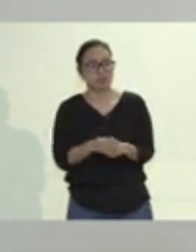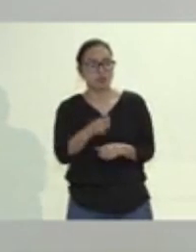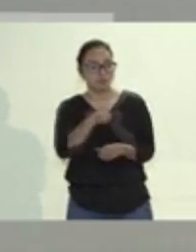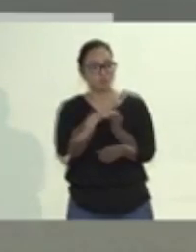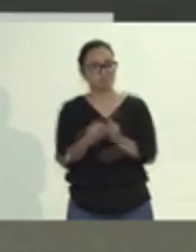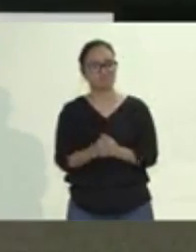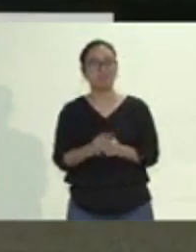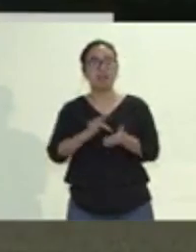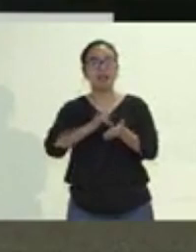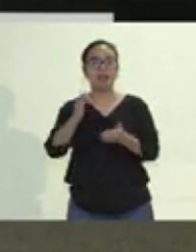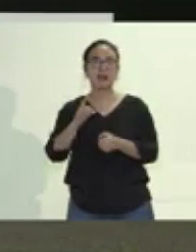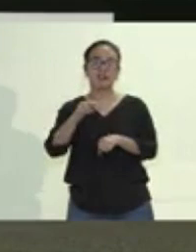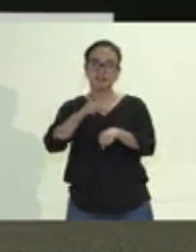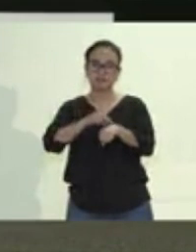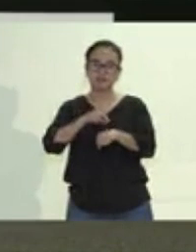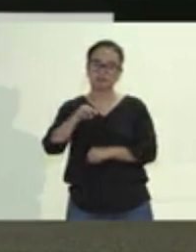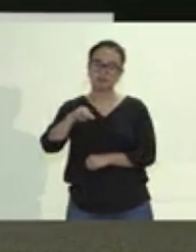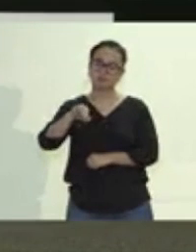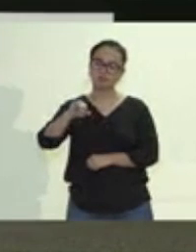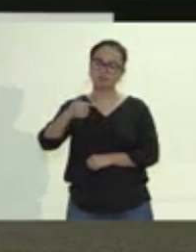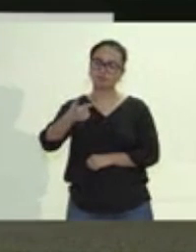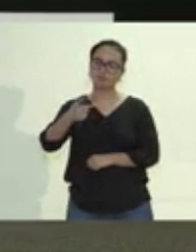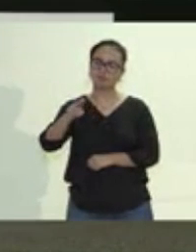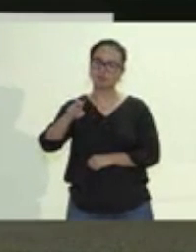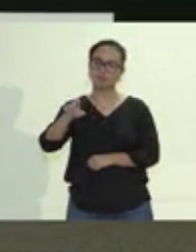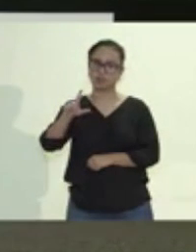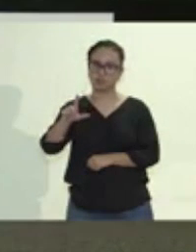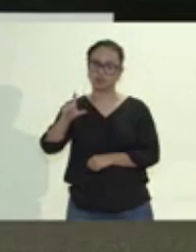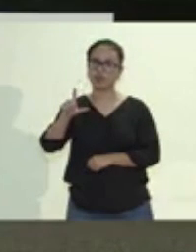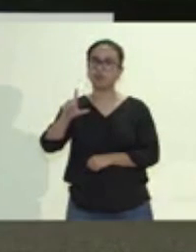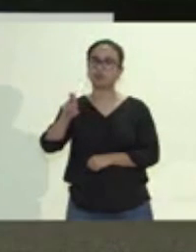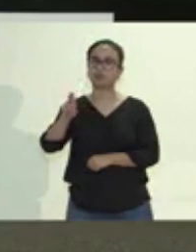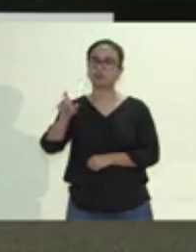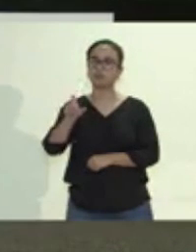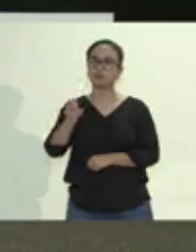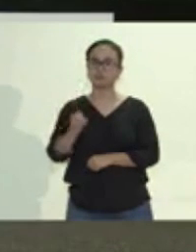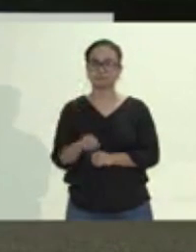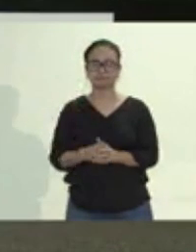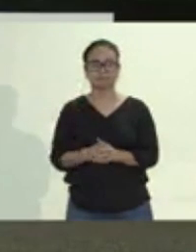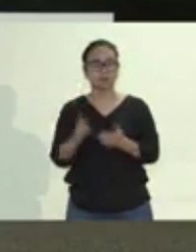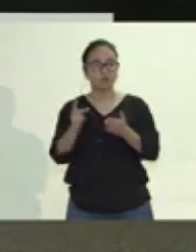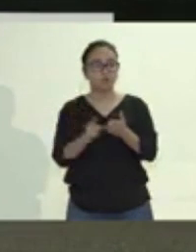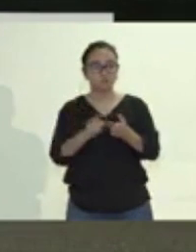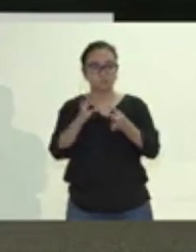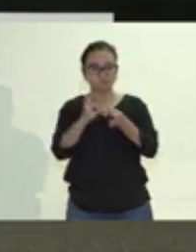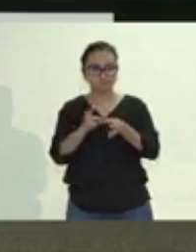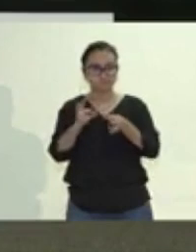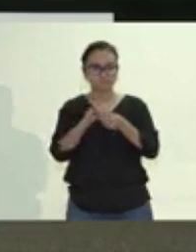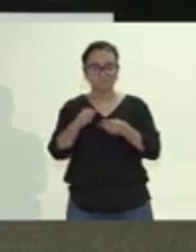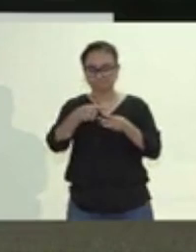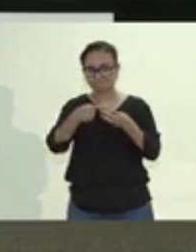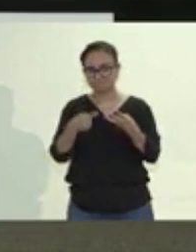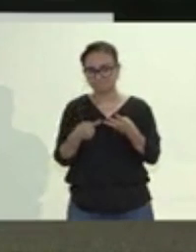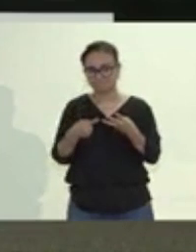con imágenes de juana moreno josé luis vázquez noticieros canal 7